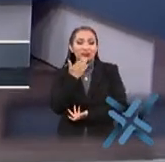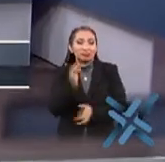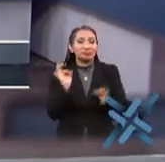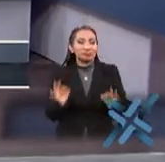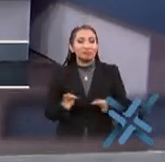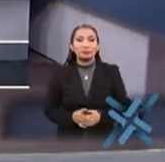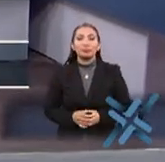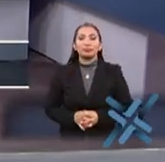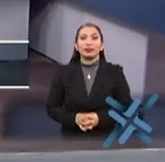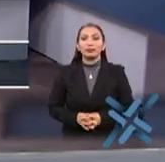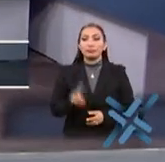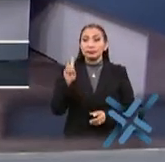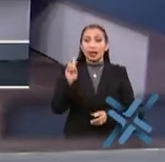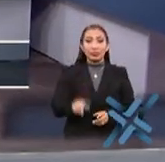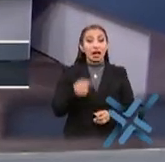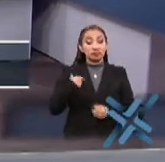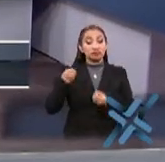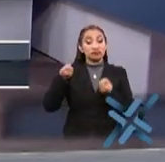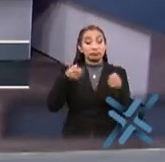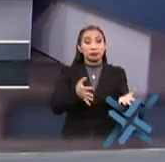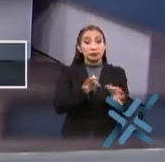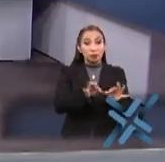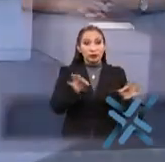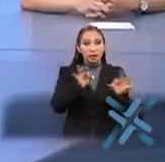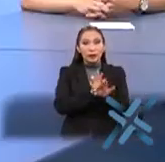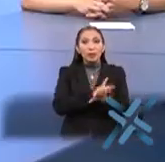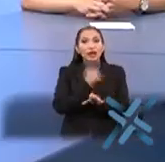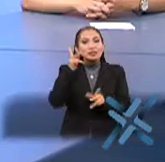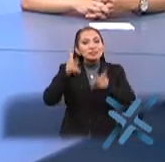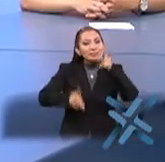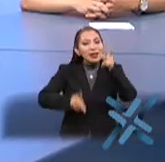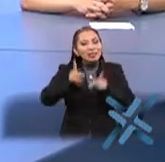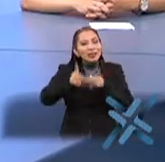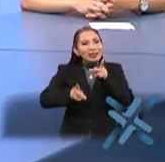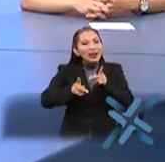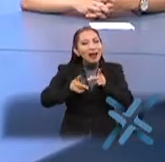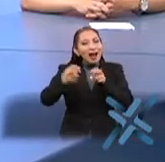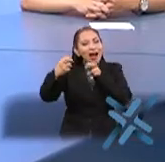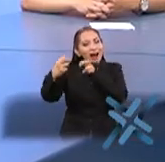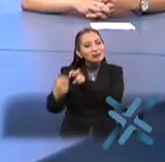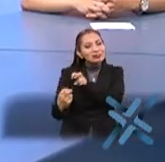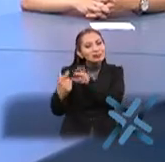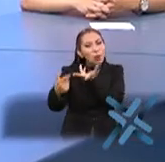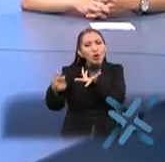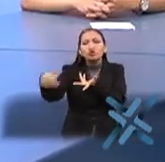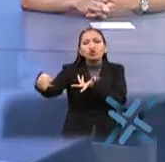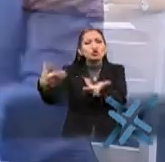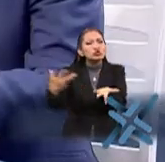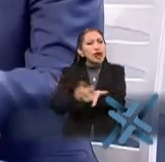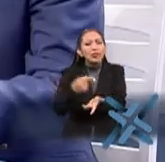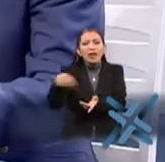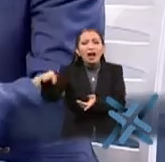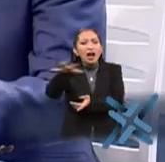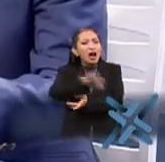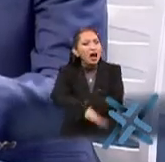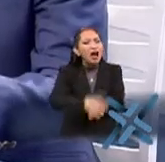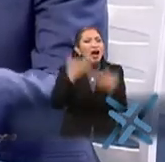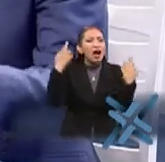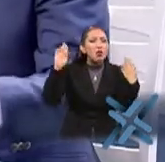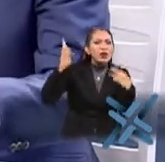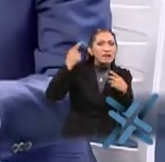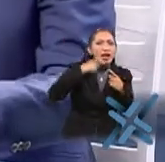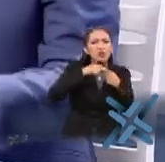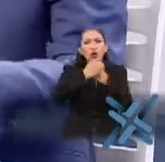sin duda alguna, Dalia, es una contribución importante porque es platicar, además de ciertos logros que se hacen dentro de la academia o